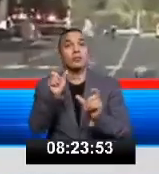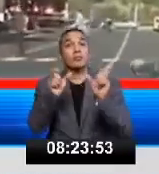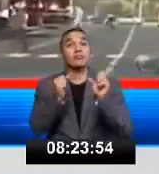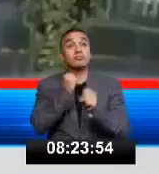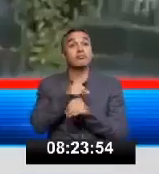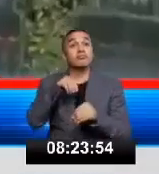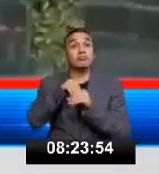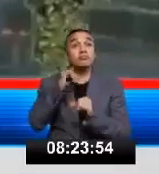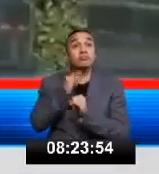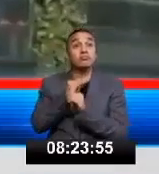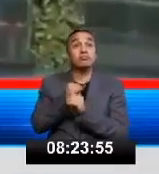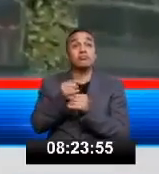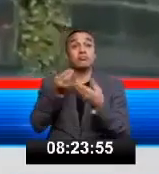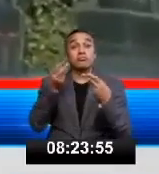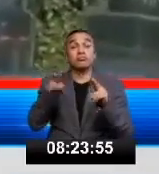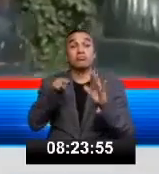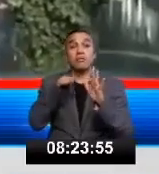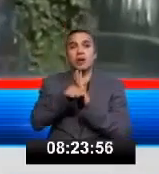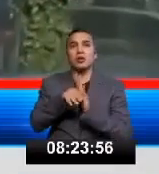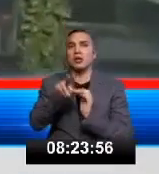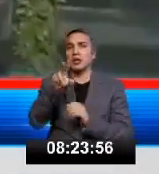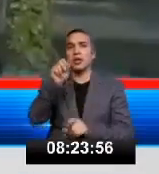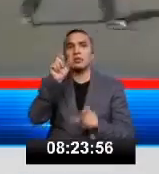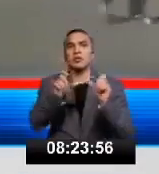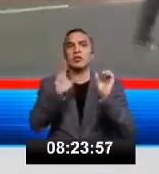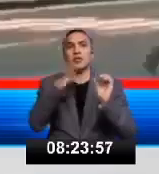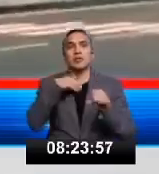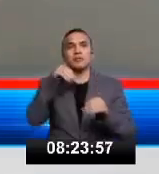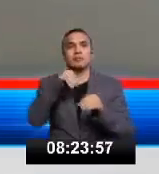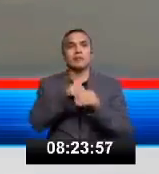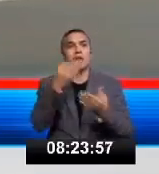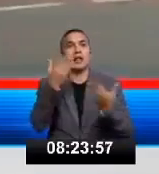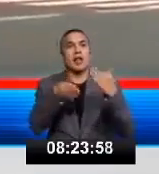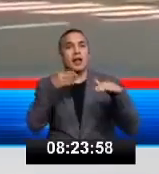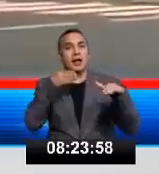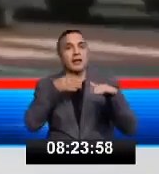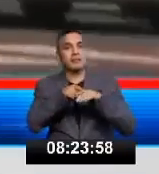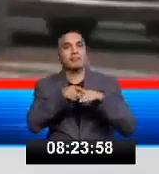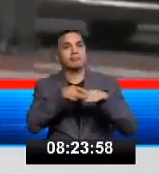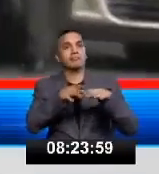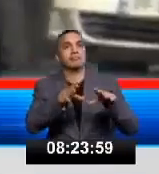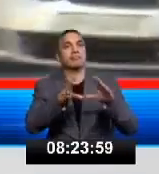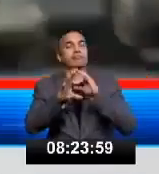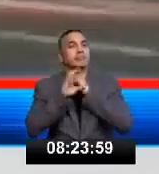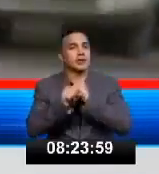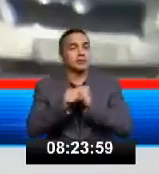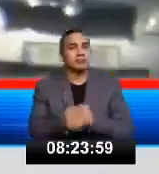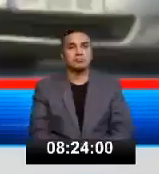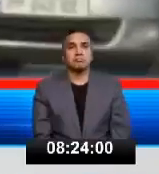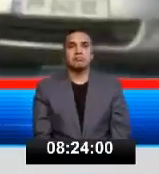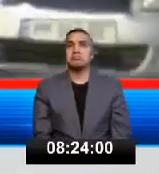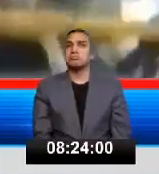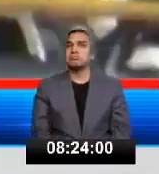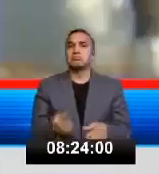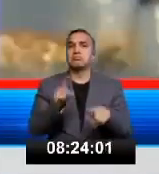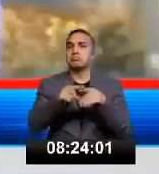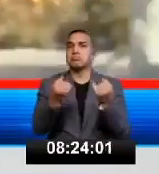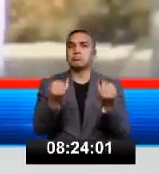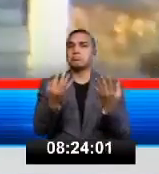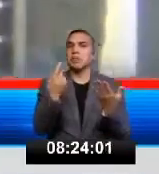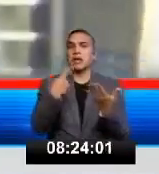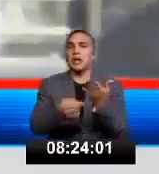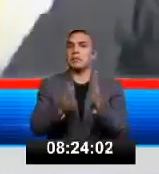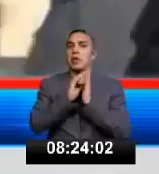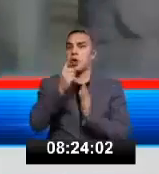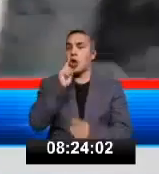esta institución financiera. Hasta 30 personas pueden encontrarse en el edificio según lo que se ha informado. Se desconocen de momento las exigencias